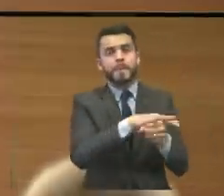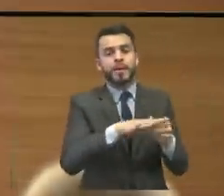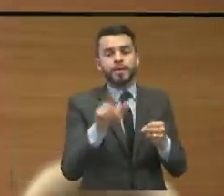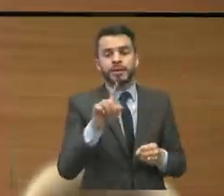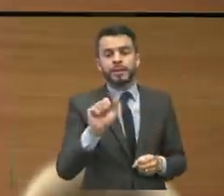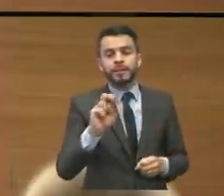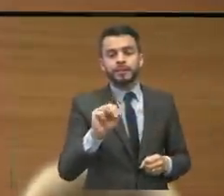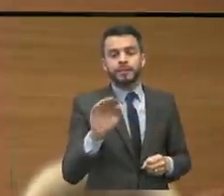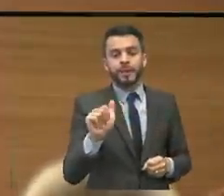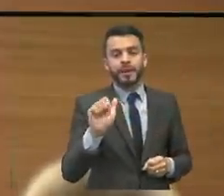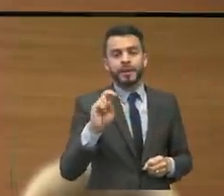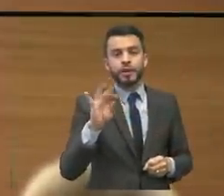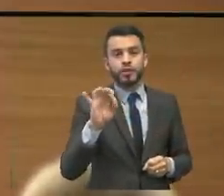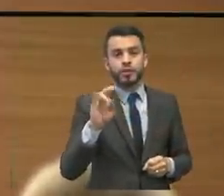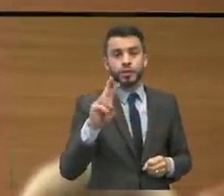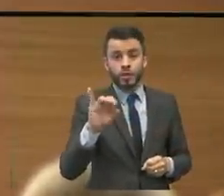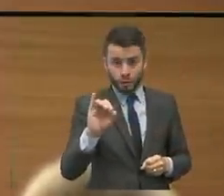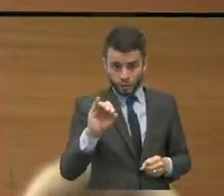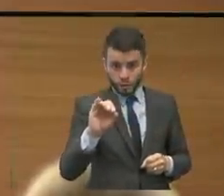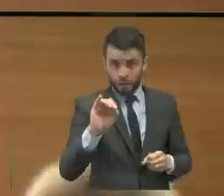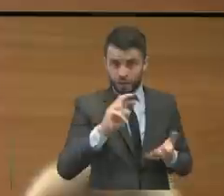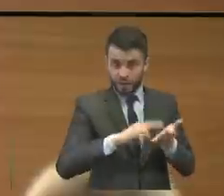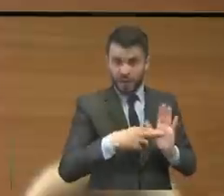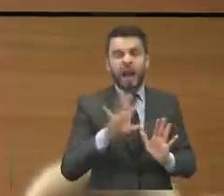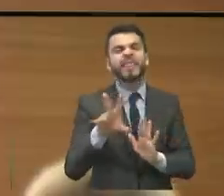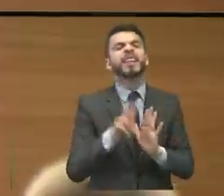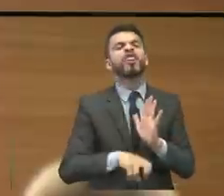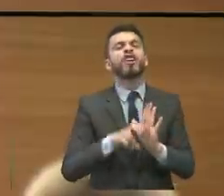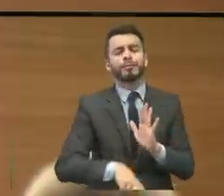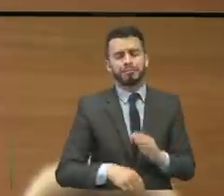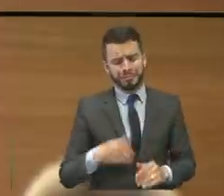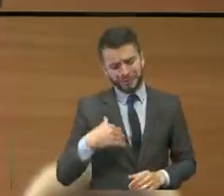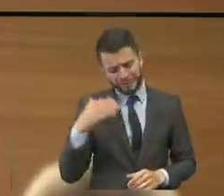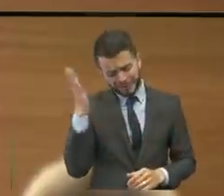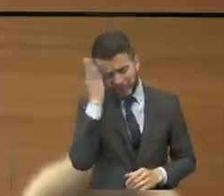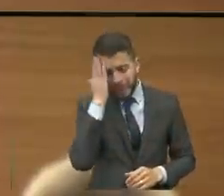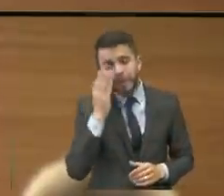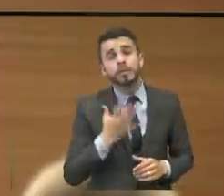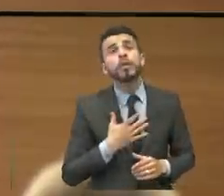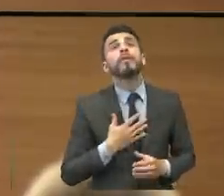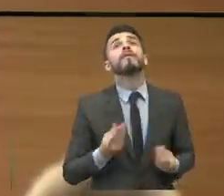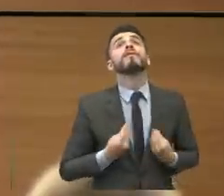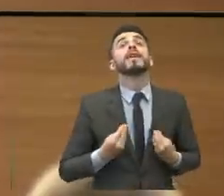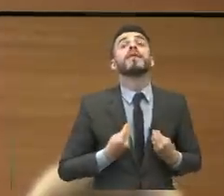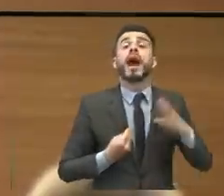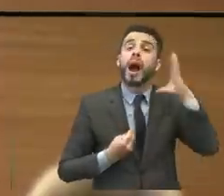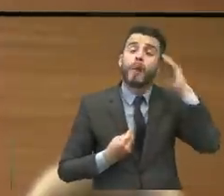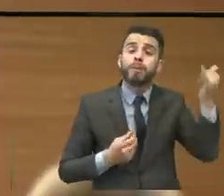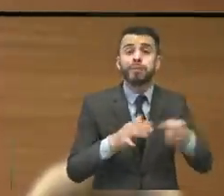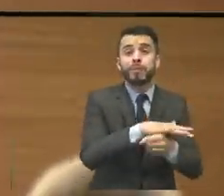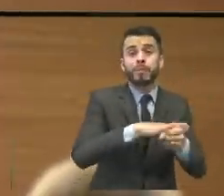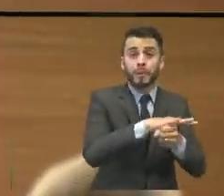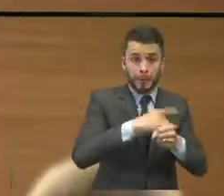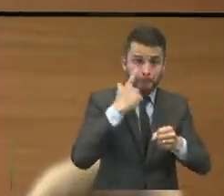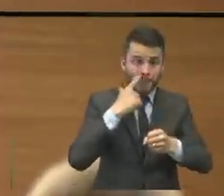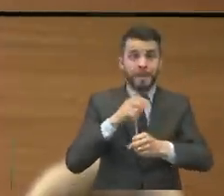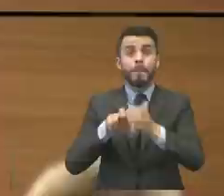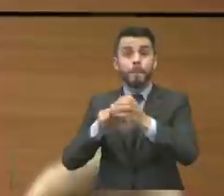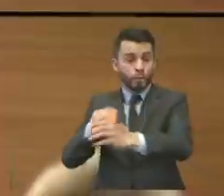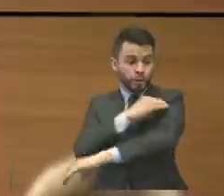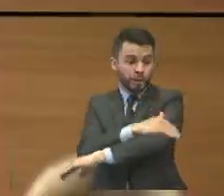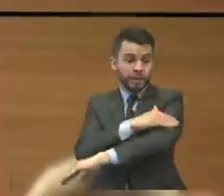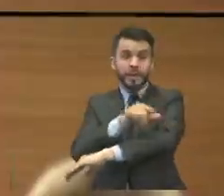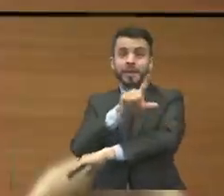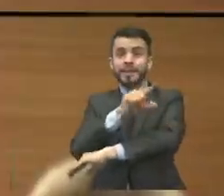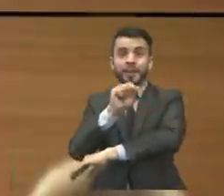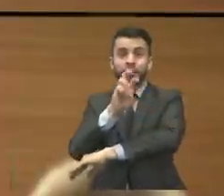esto no es teoría, yo viví en San Antonio Norte, yo sé qué es coger una buseta en la 187 para